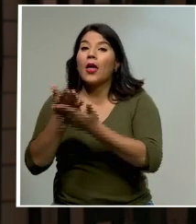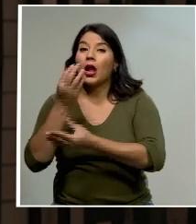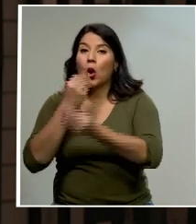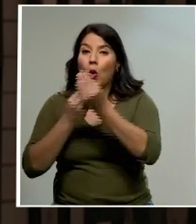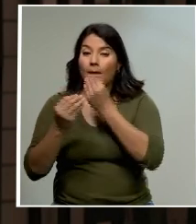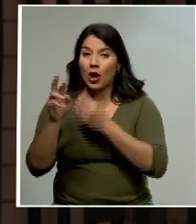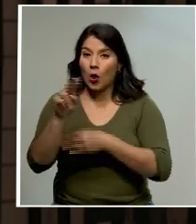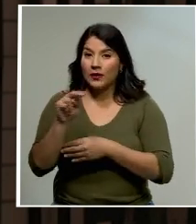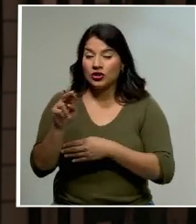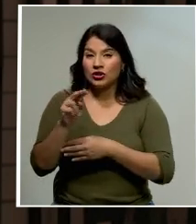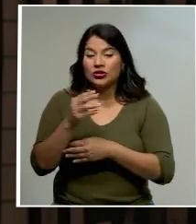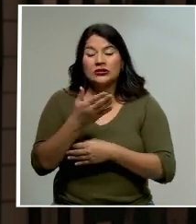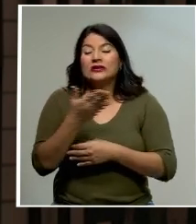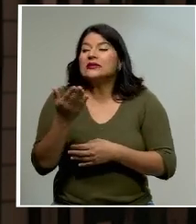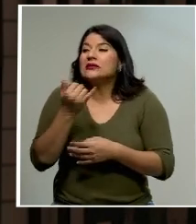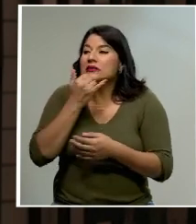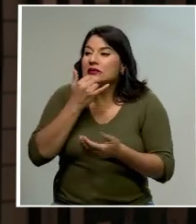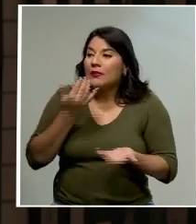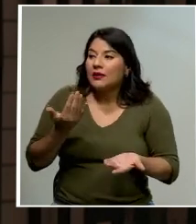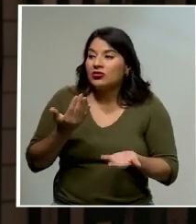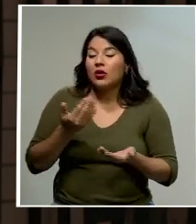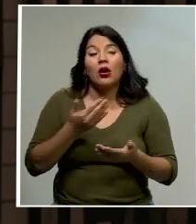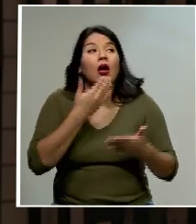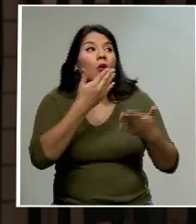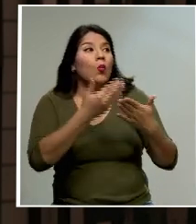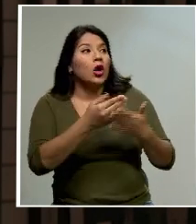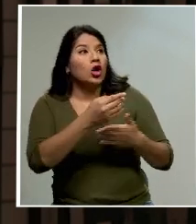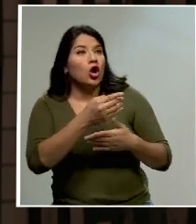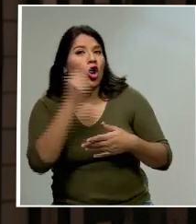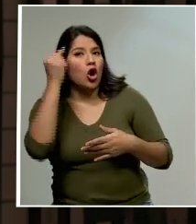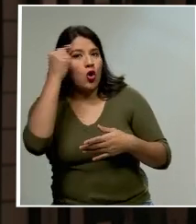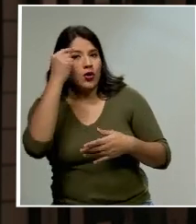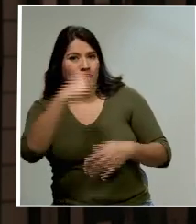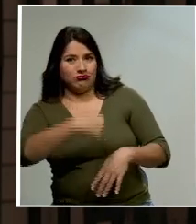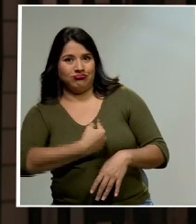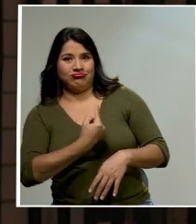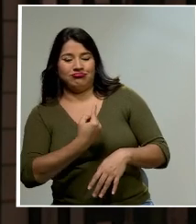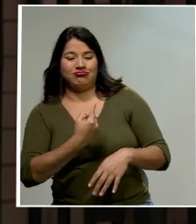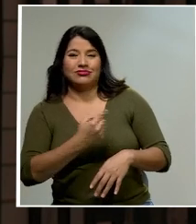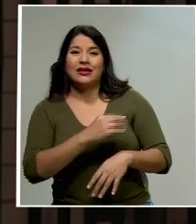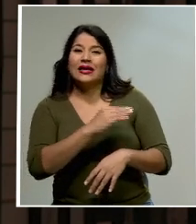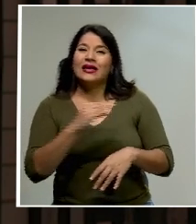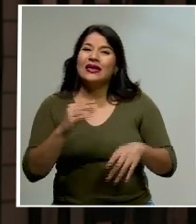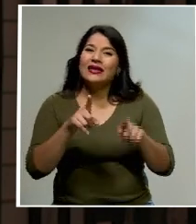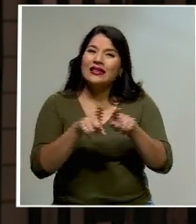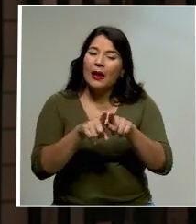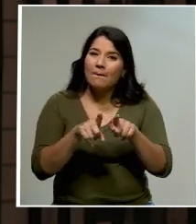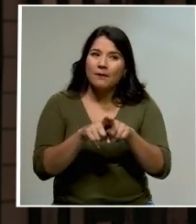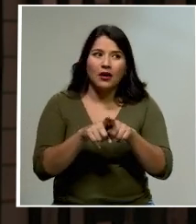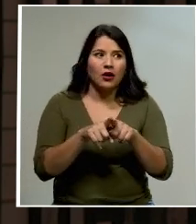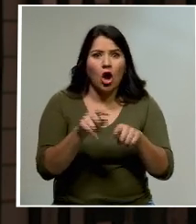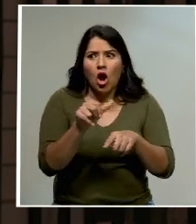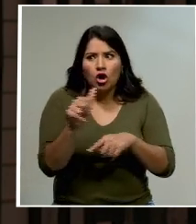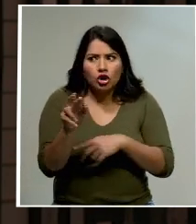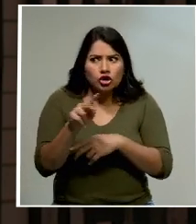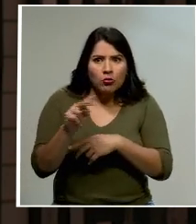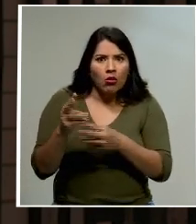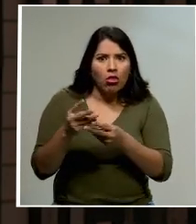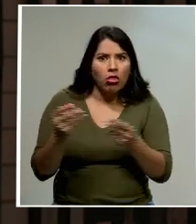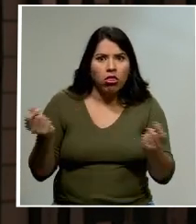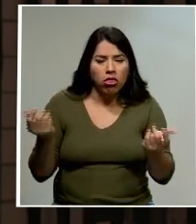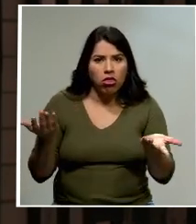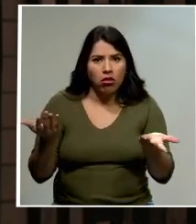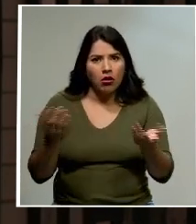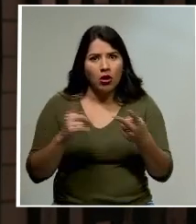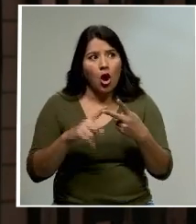sucedió? Bueno, que nos amenazaron y como no solo amenazas, sino que algunos nos han desaparecido, otros pues están en